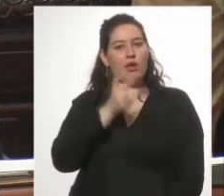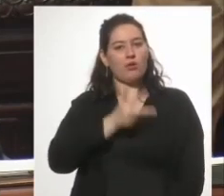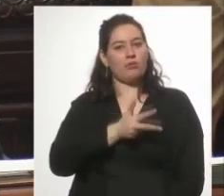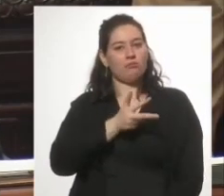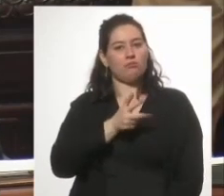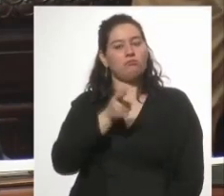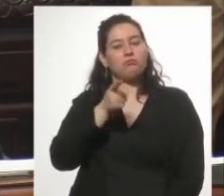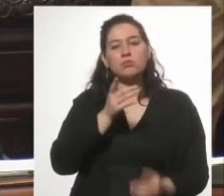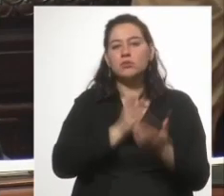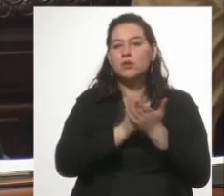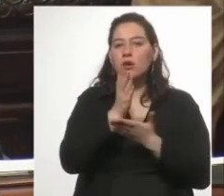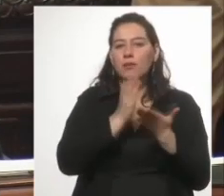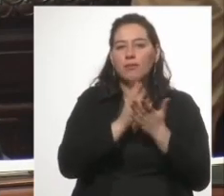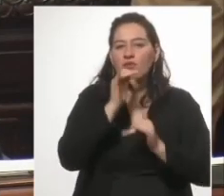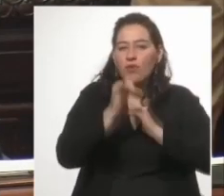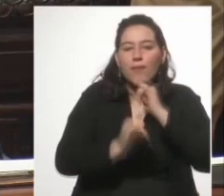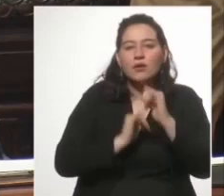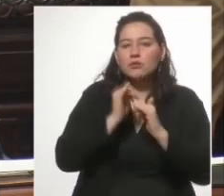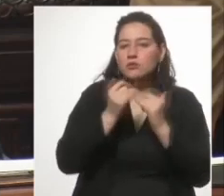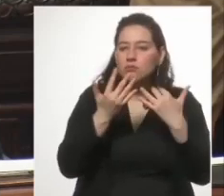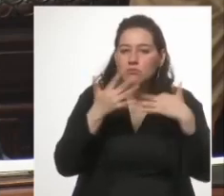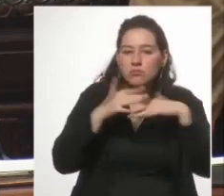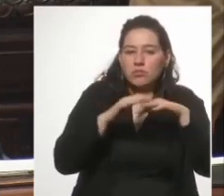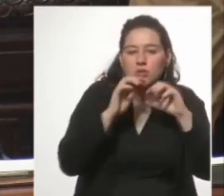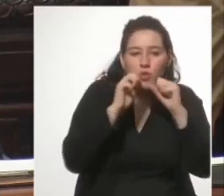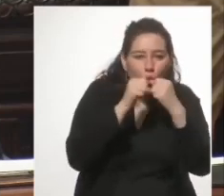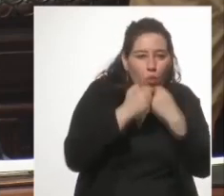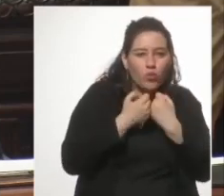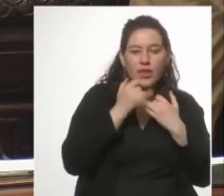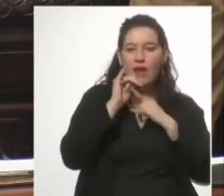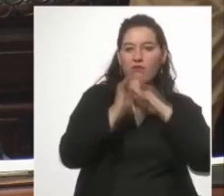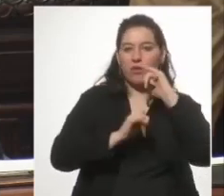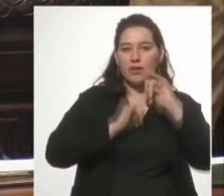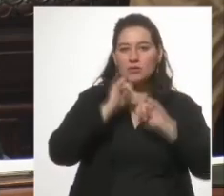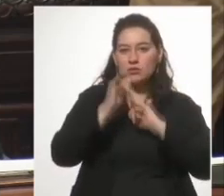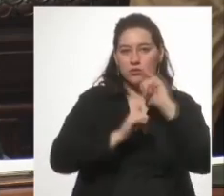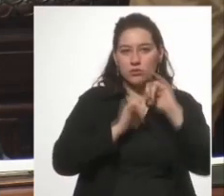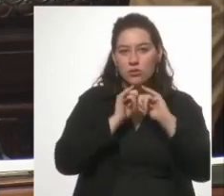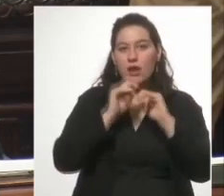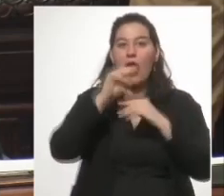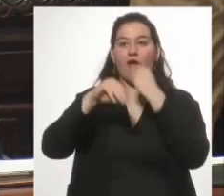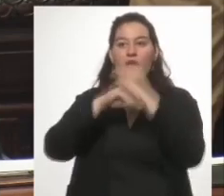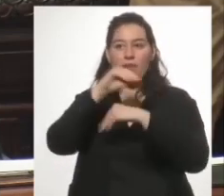tergiversaron una y otra vez la información y ocultaron información a